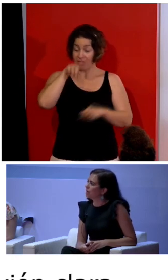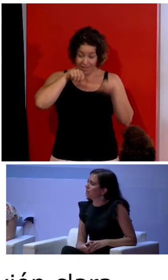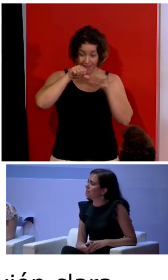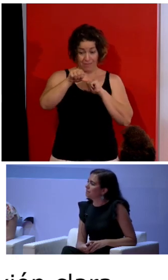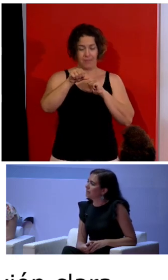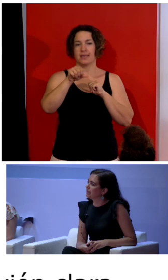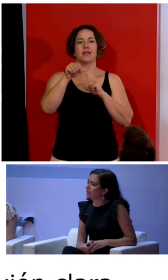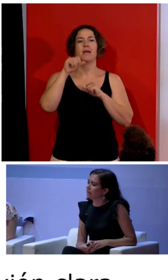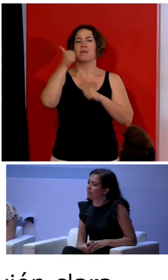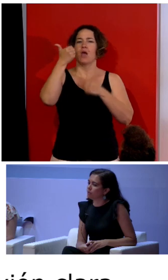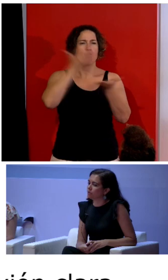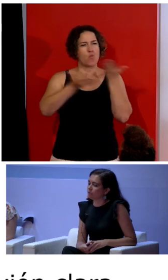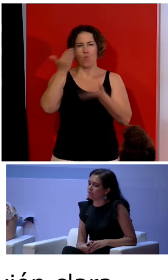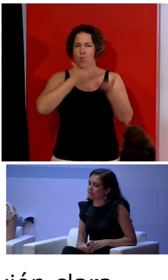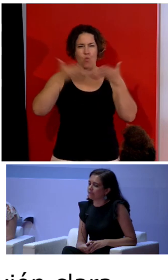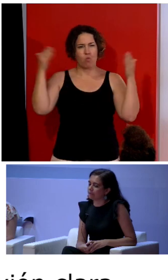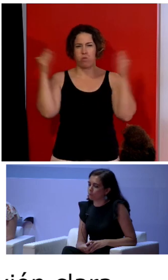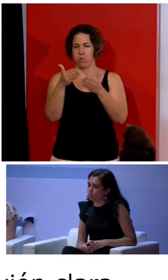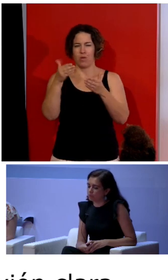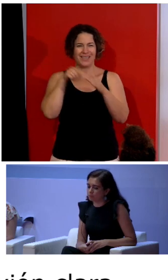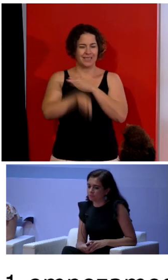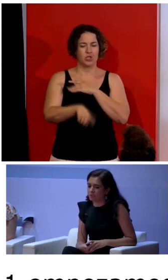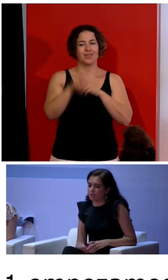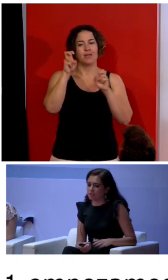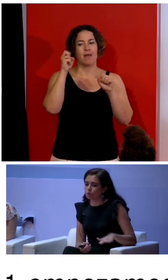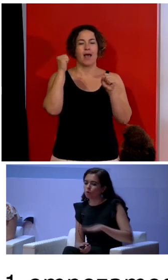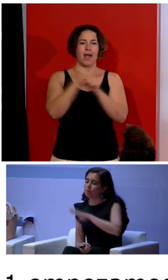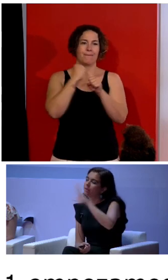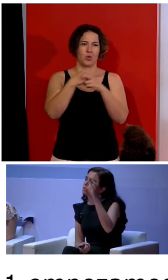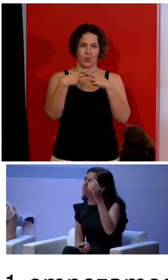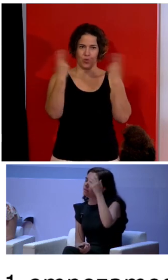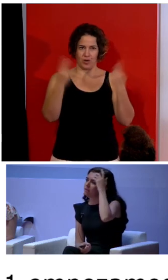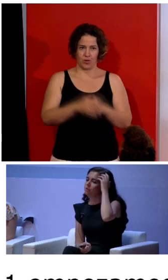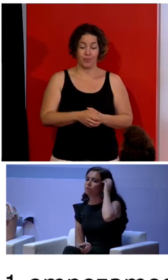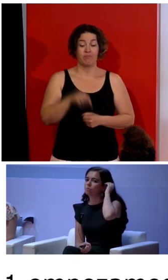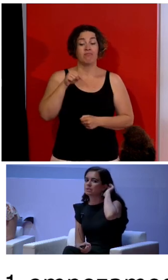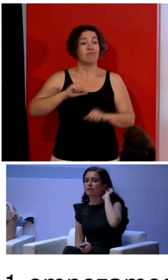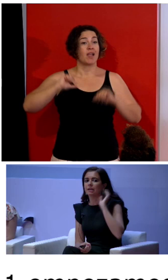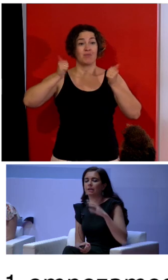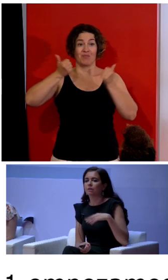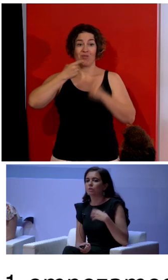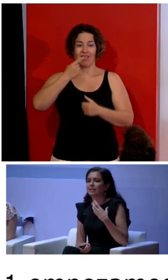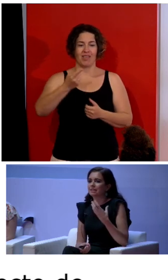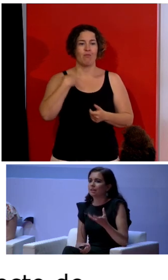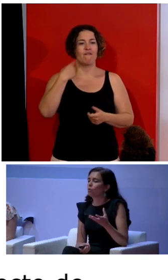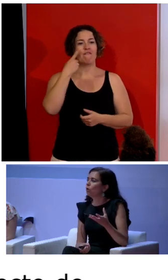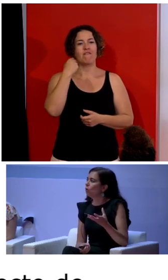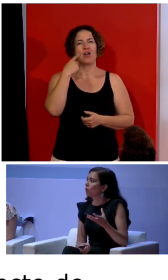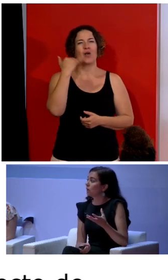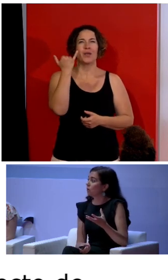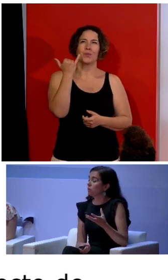colaborar intensamente en el proyecto de empleo público. Esto lo comentábamos al principio, bueno, pues el banco tiene ese